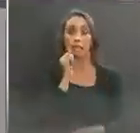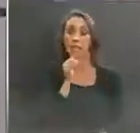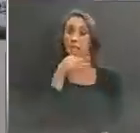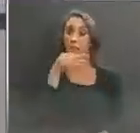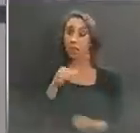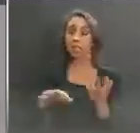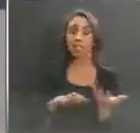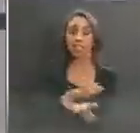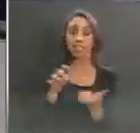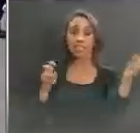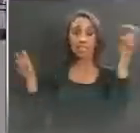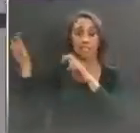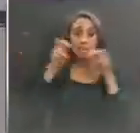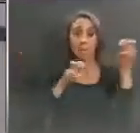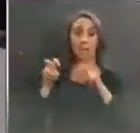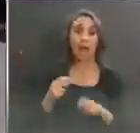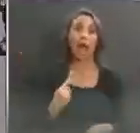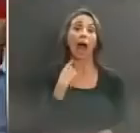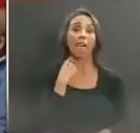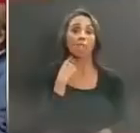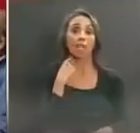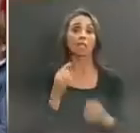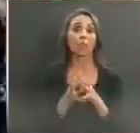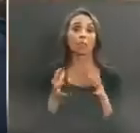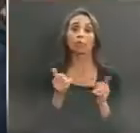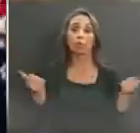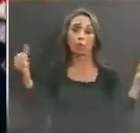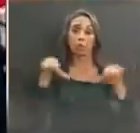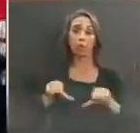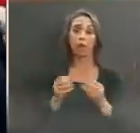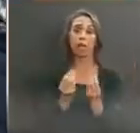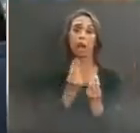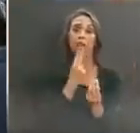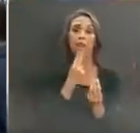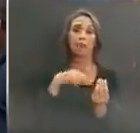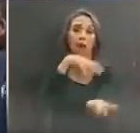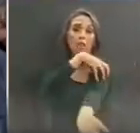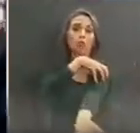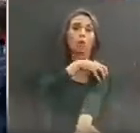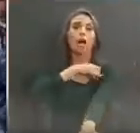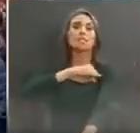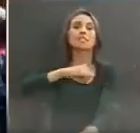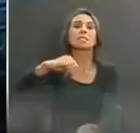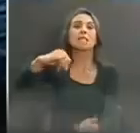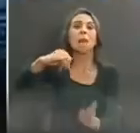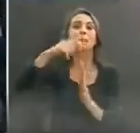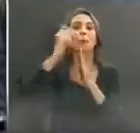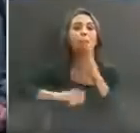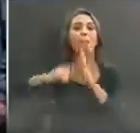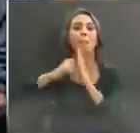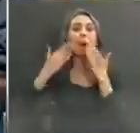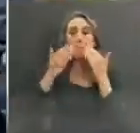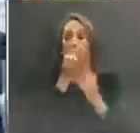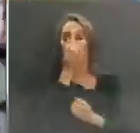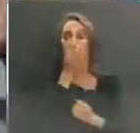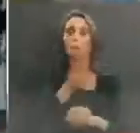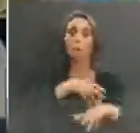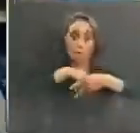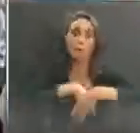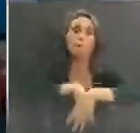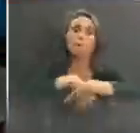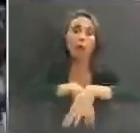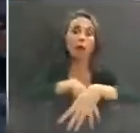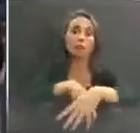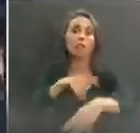crisis migratoria está afectando y mucho la calidad de vida de la llamada ciudad de la eterna primavera. A eso responde esta marcha, aunque no